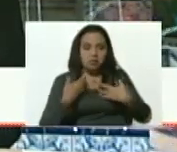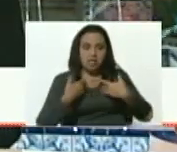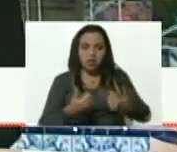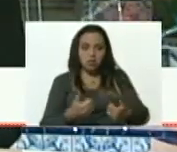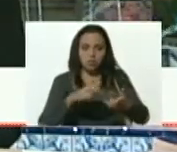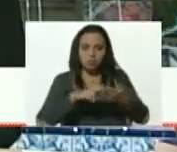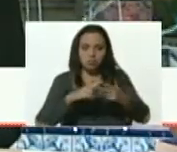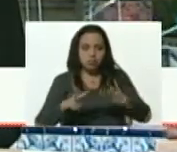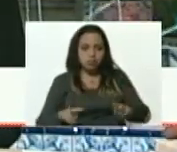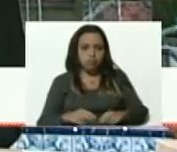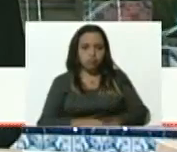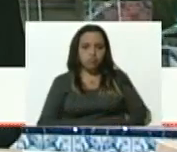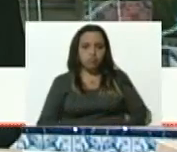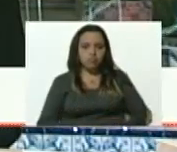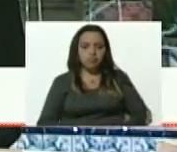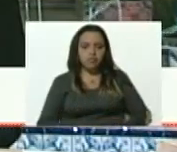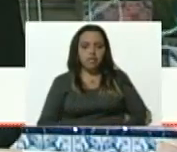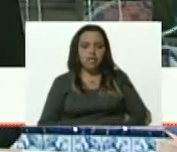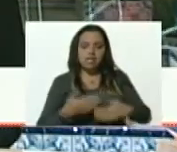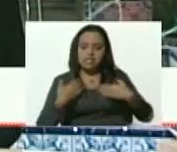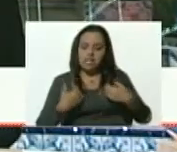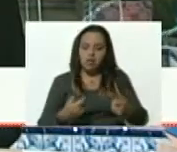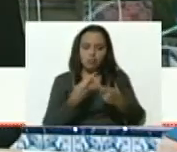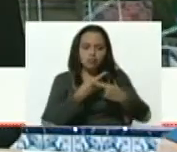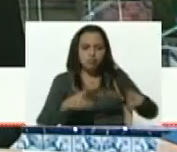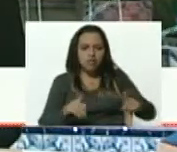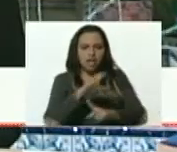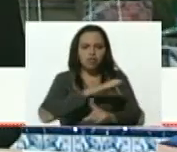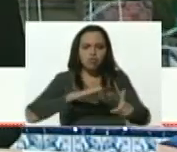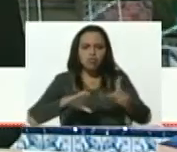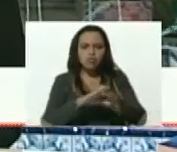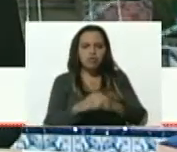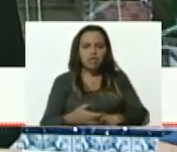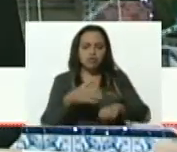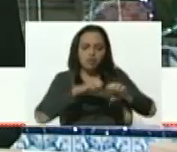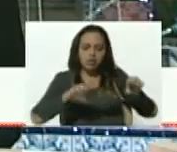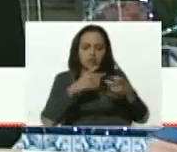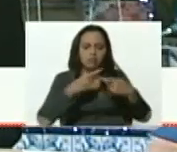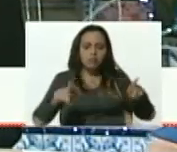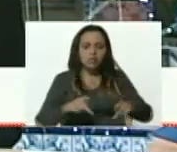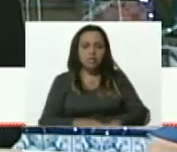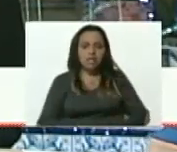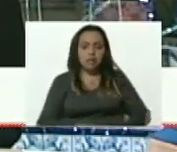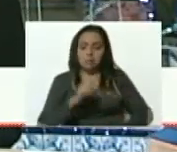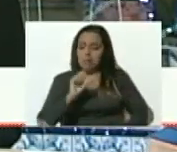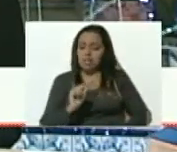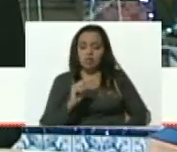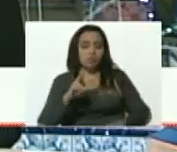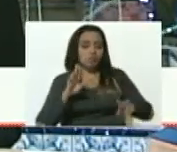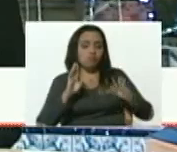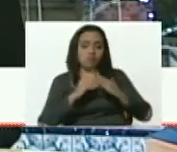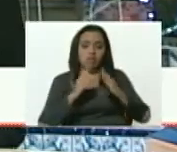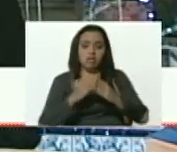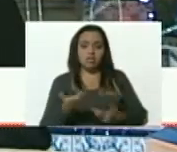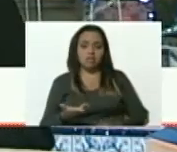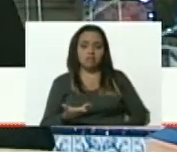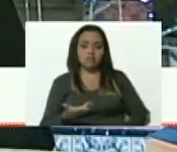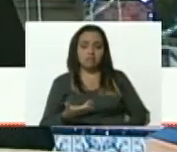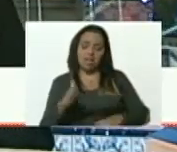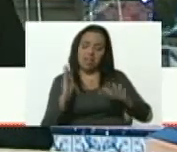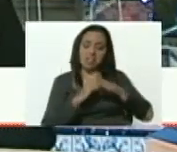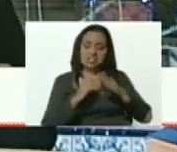pública, en educación pública, en cultura, en recreación y menos en vivienda. Que vivienda quien la pueda